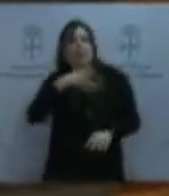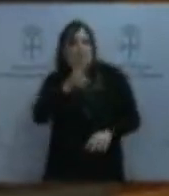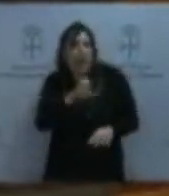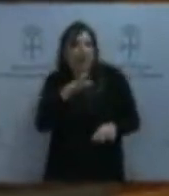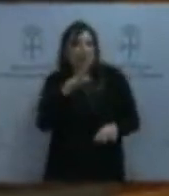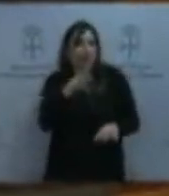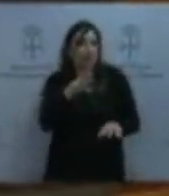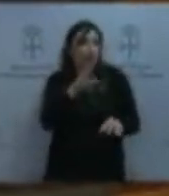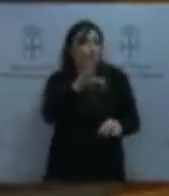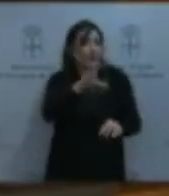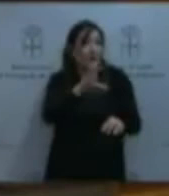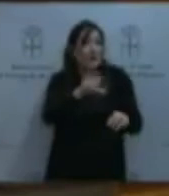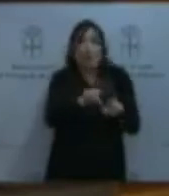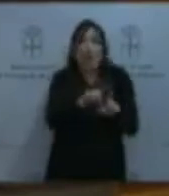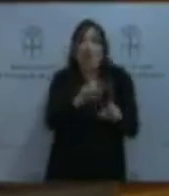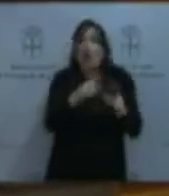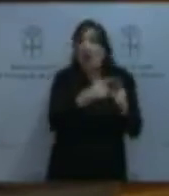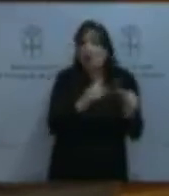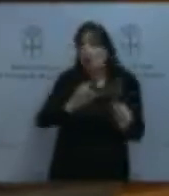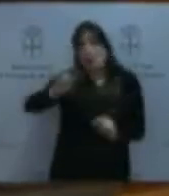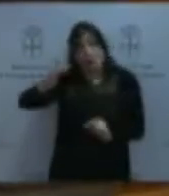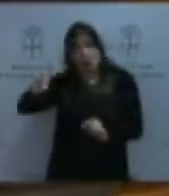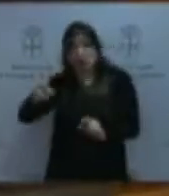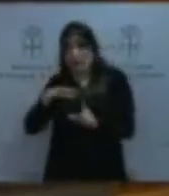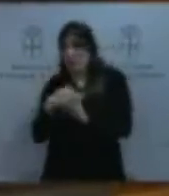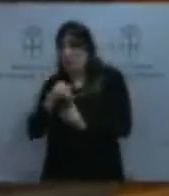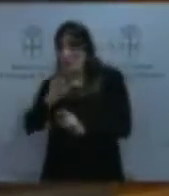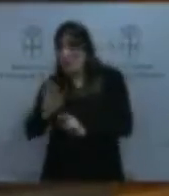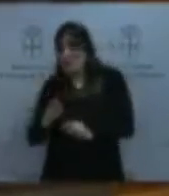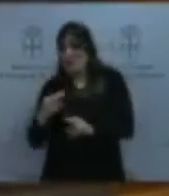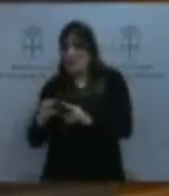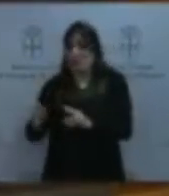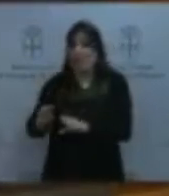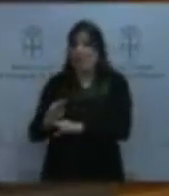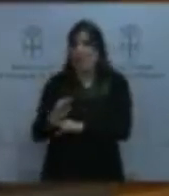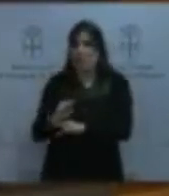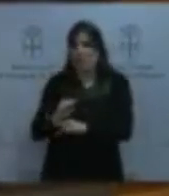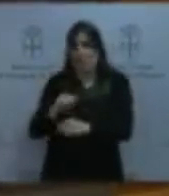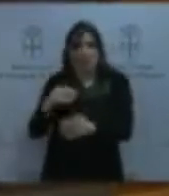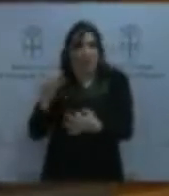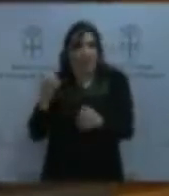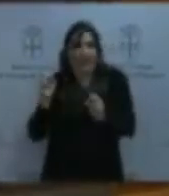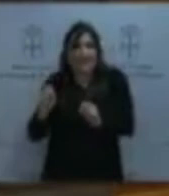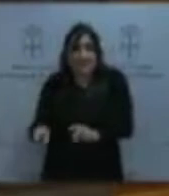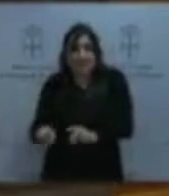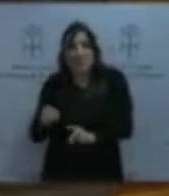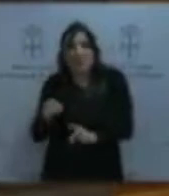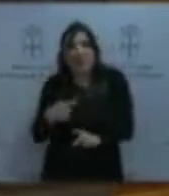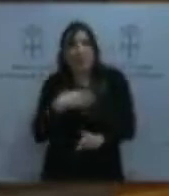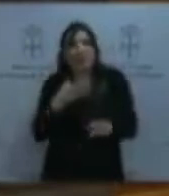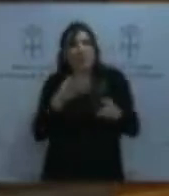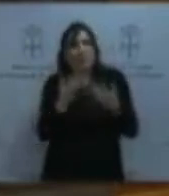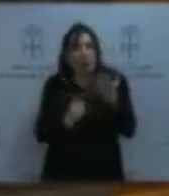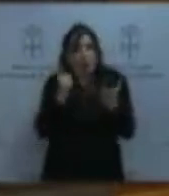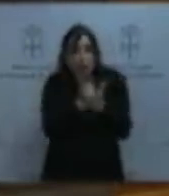mal paradas en esa política de inversión completamente irracional vuelvan a encontrar una senda de equilibrio en esos fondos de financiación